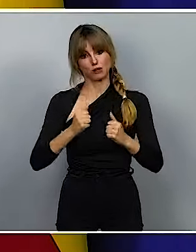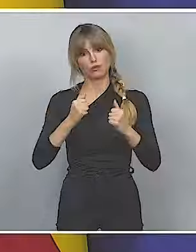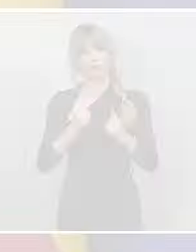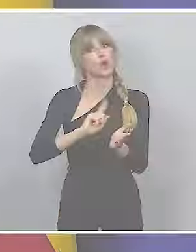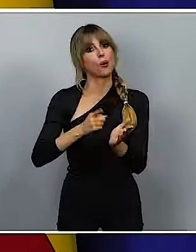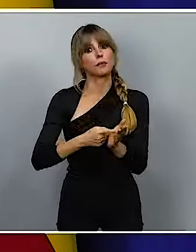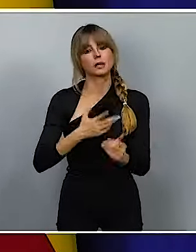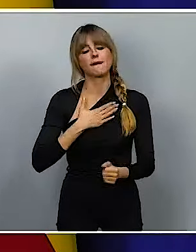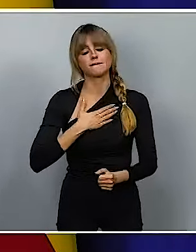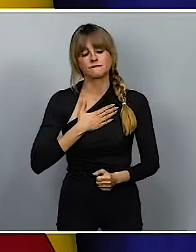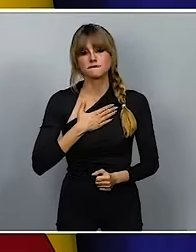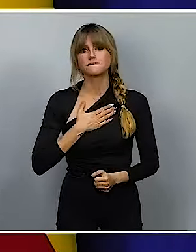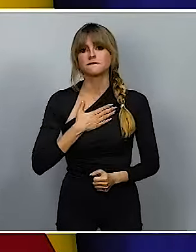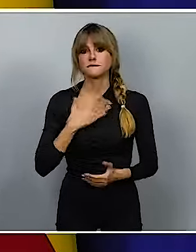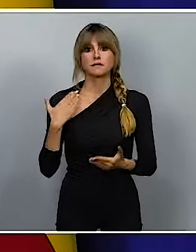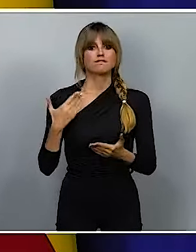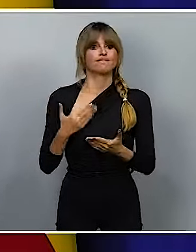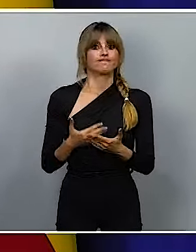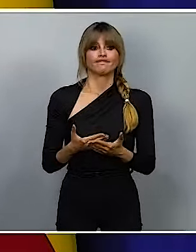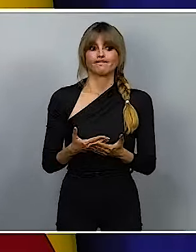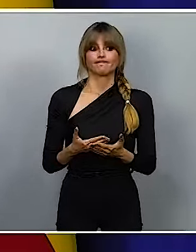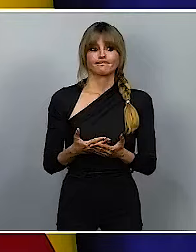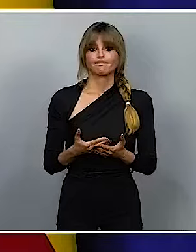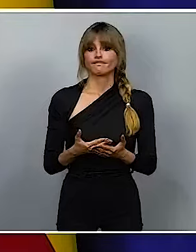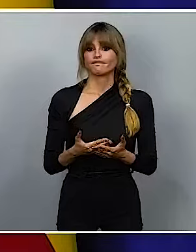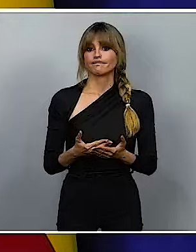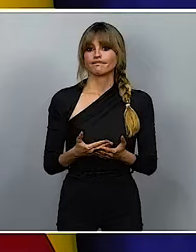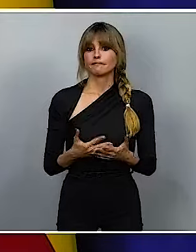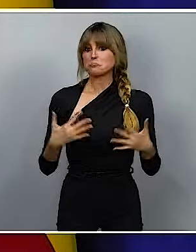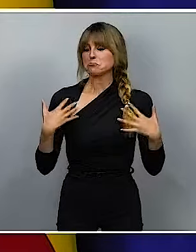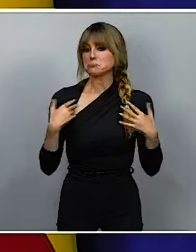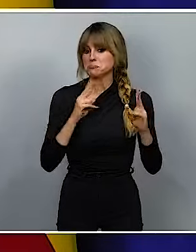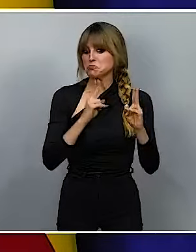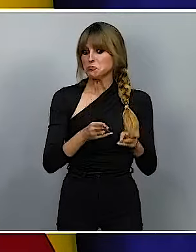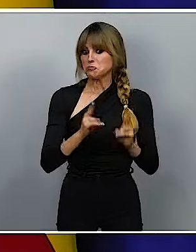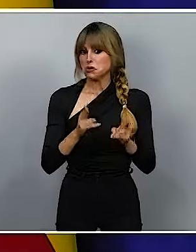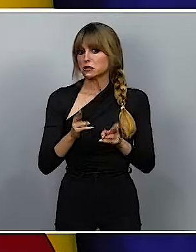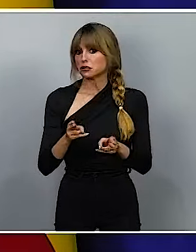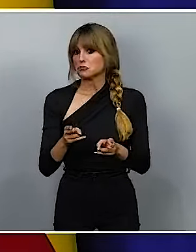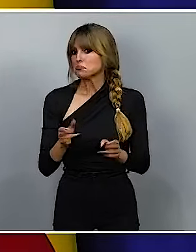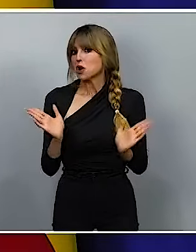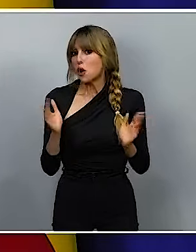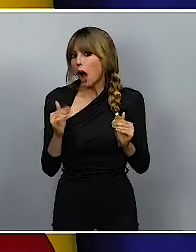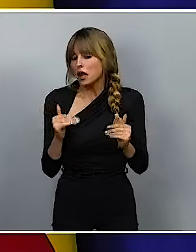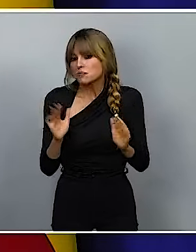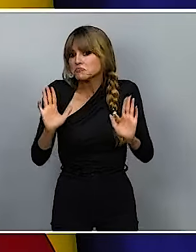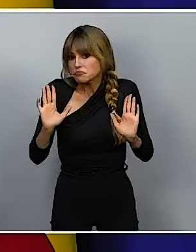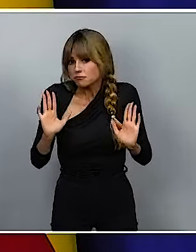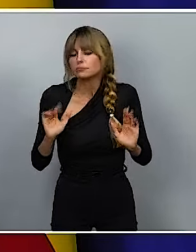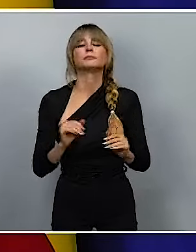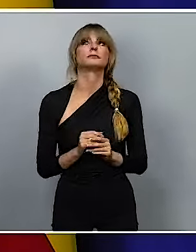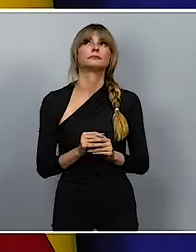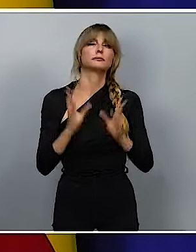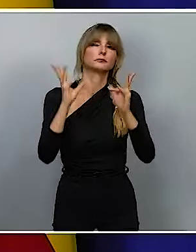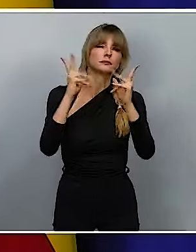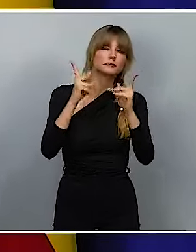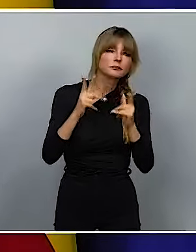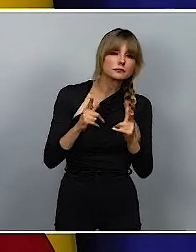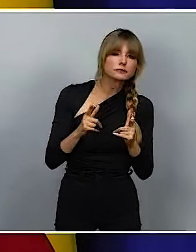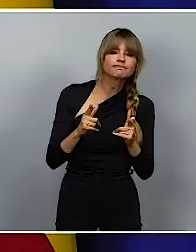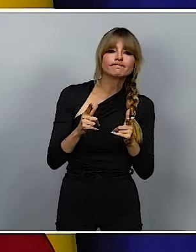asistencia hasta el momento no hay constancia de ninguna víctima española en Líbano tenemos contabilizados en